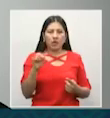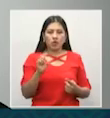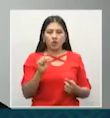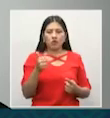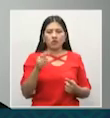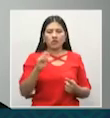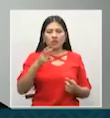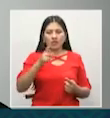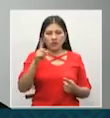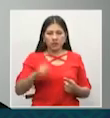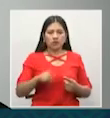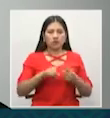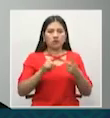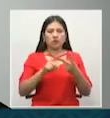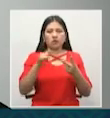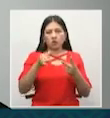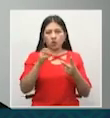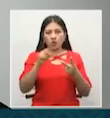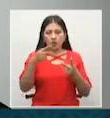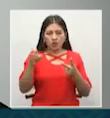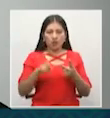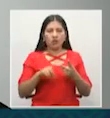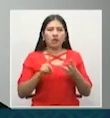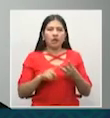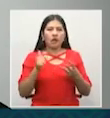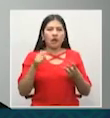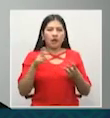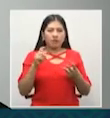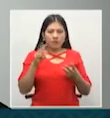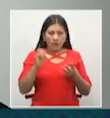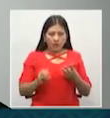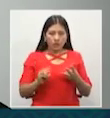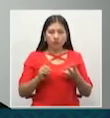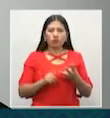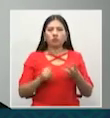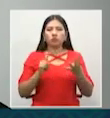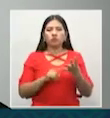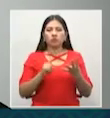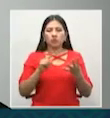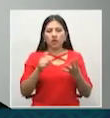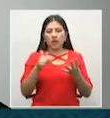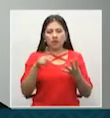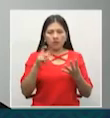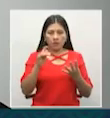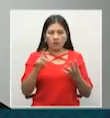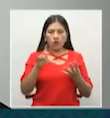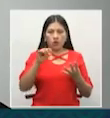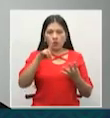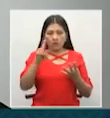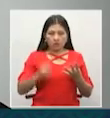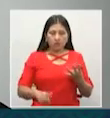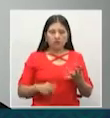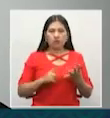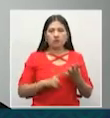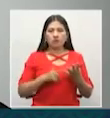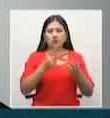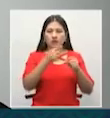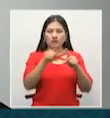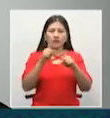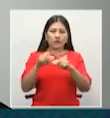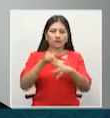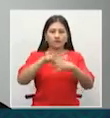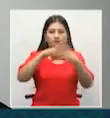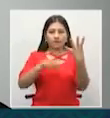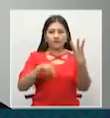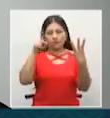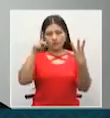Jorge Belinduad y Alcocer, Carlos Alberto Contreras del Solar, Carlos Alberto López Quiroga. Cuatro